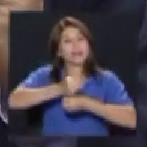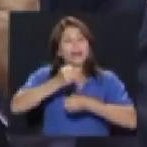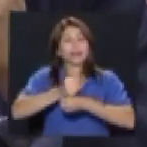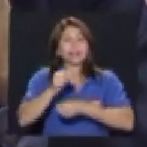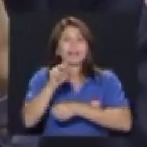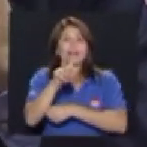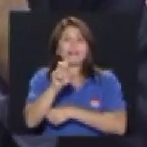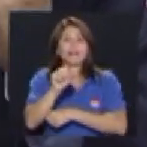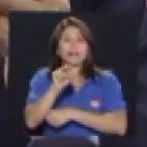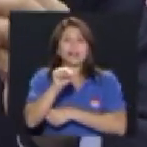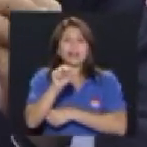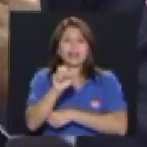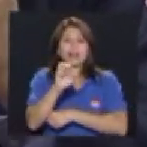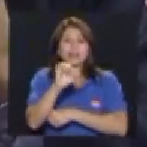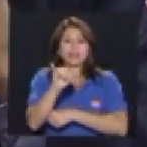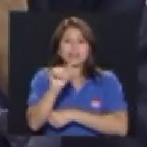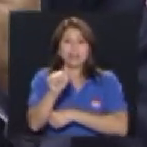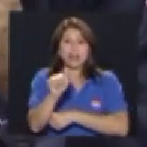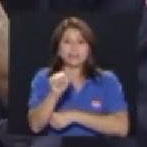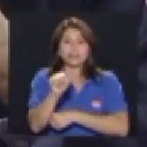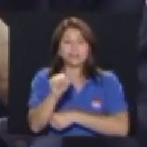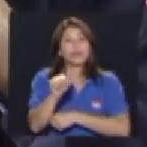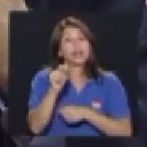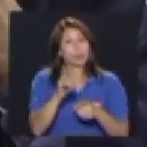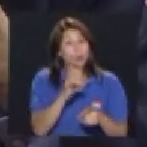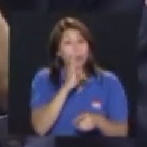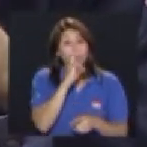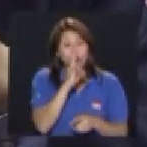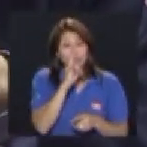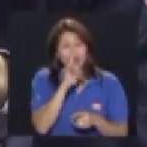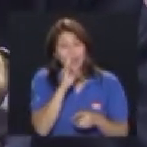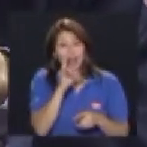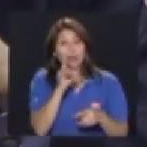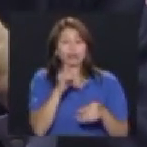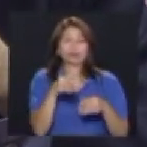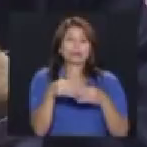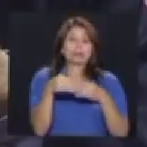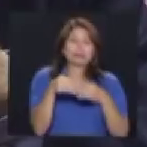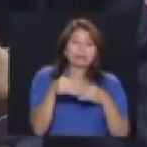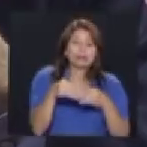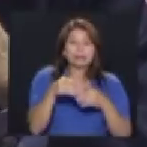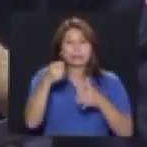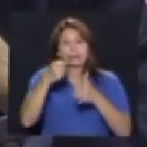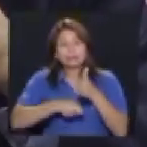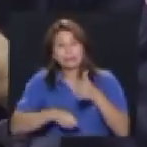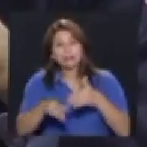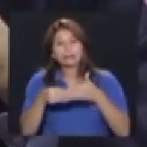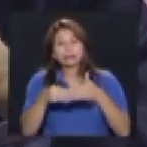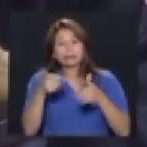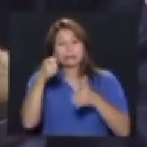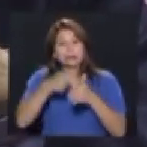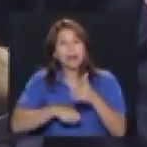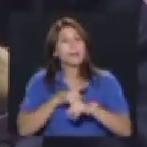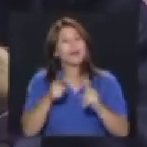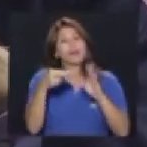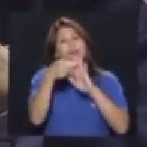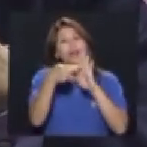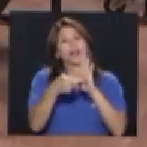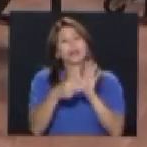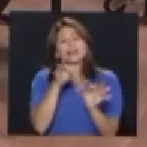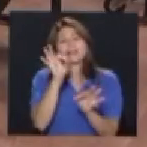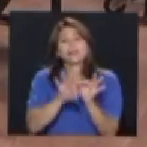Mecanismos muy sofisticados de tira y encoge, pero que se expresan en reglas simplísimas. Todo se toma por